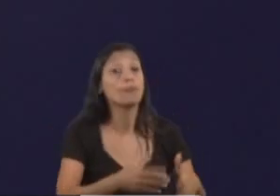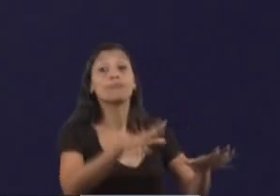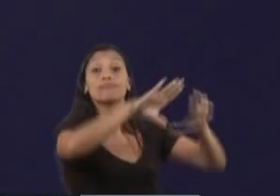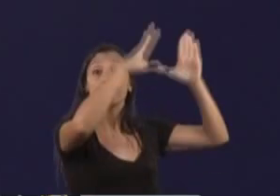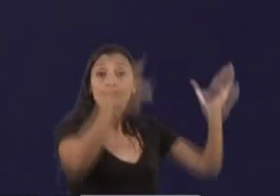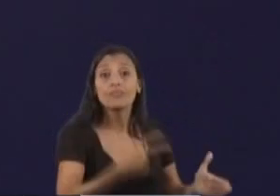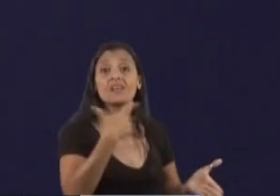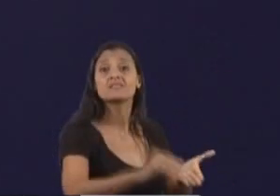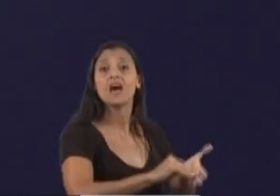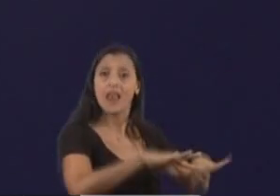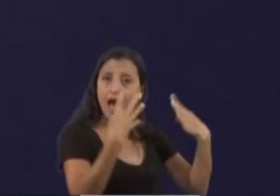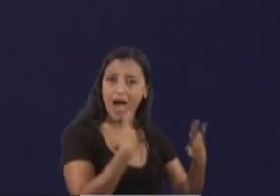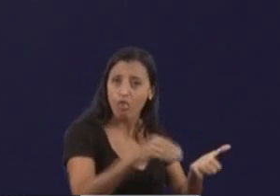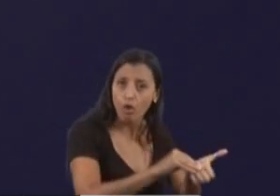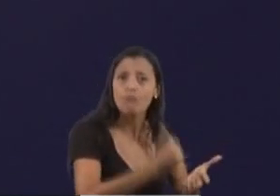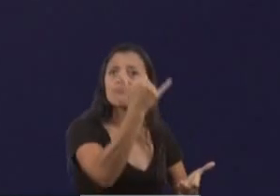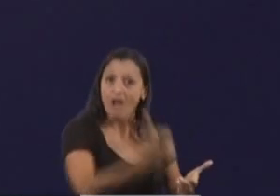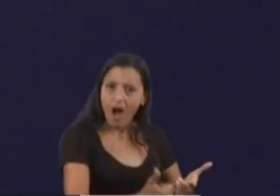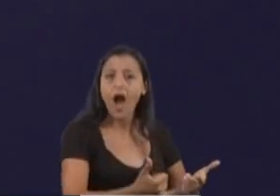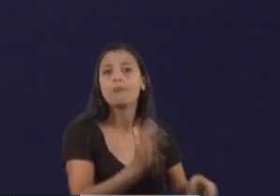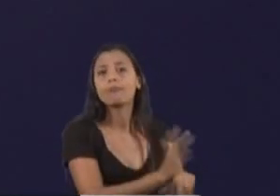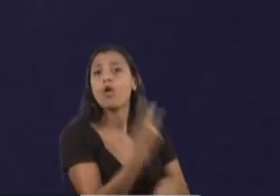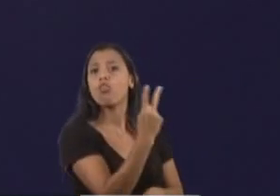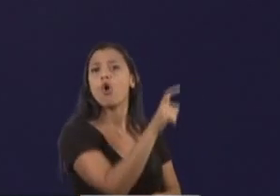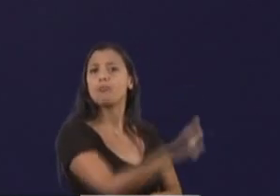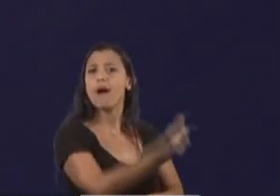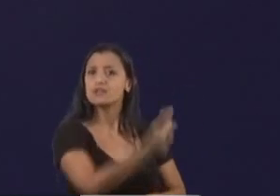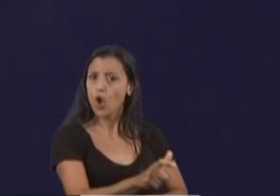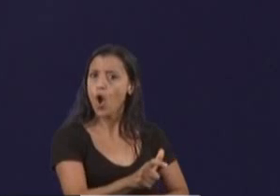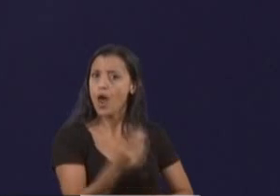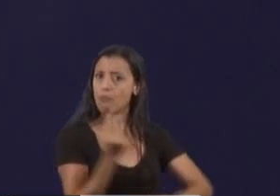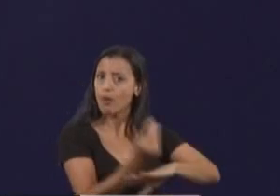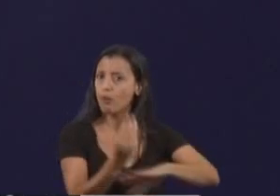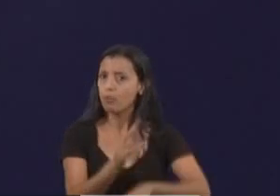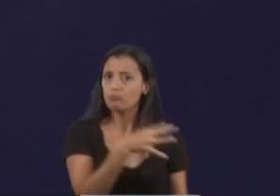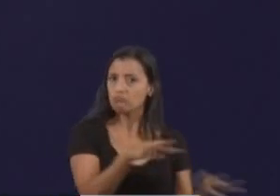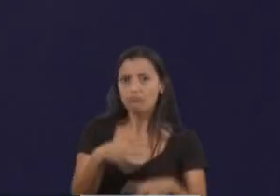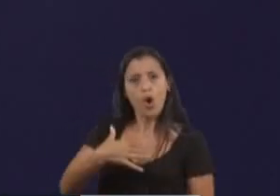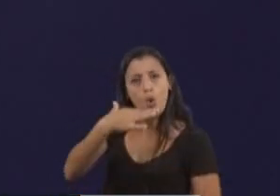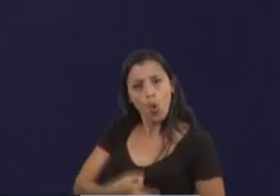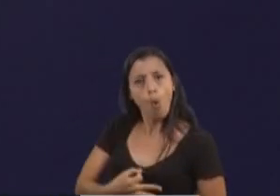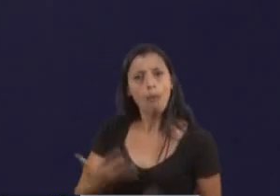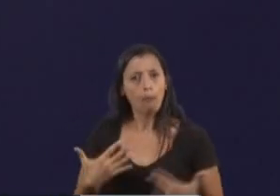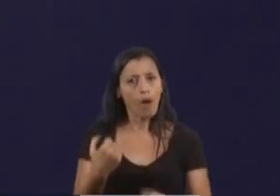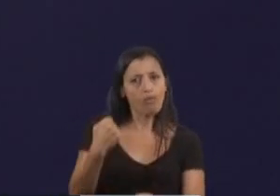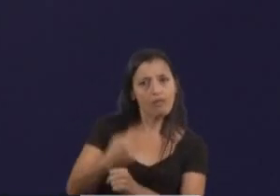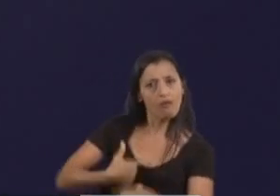Senado, teniendo pliegos de 2 personas que cumplían con los requisitos técnicos y de